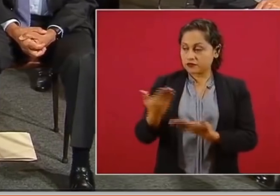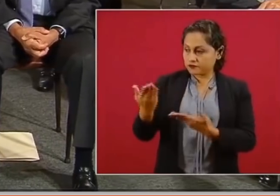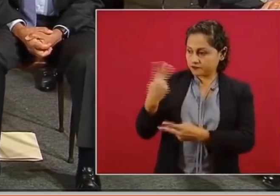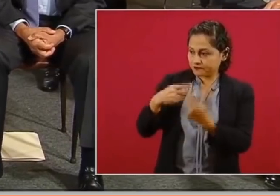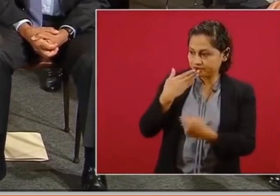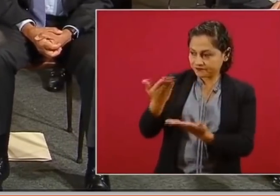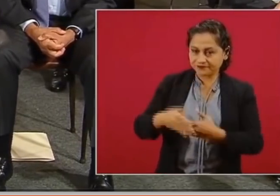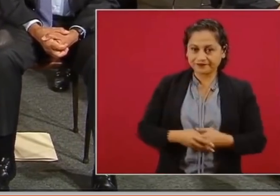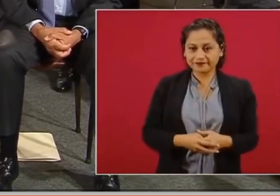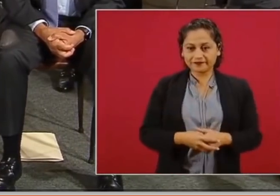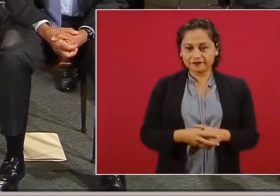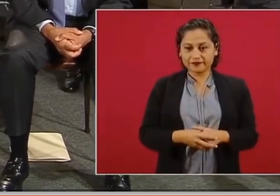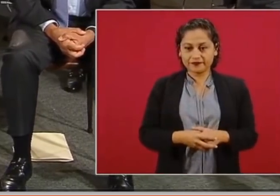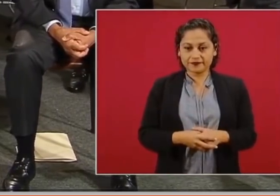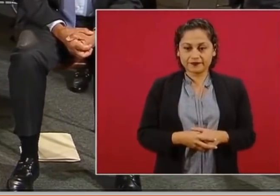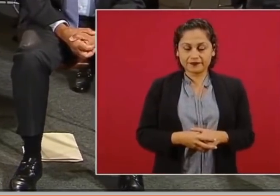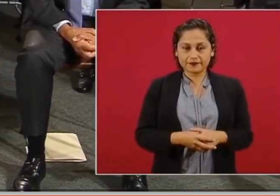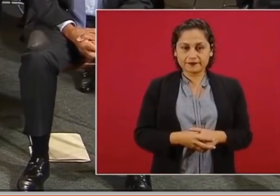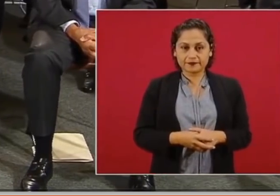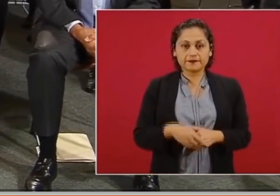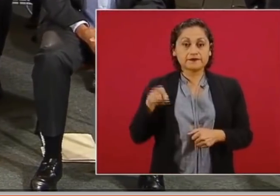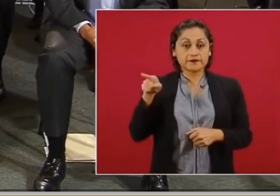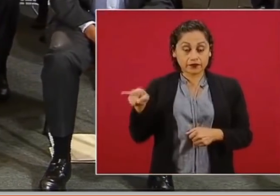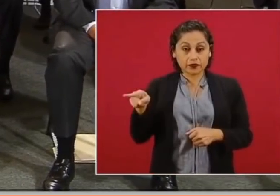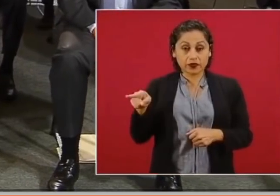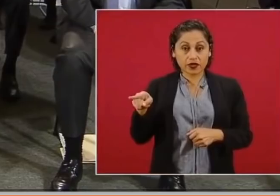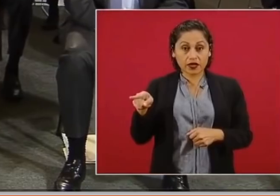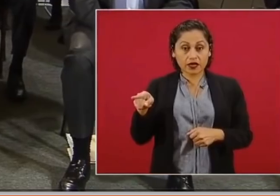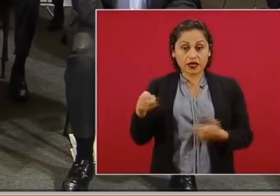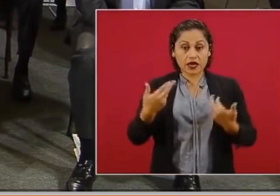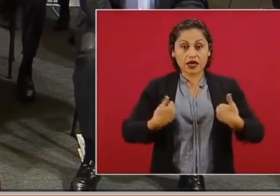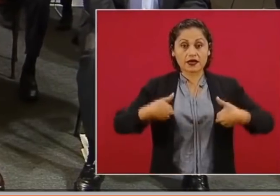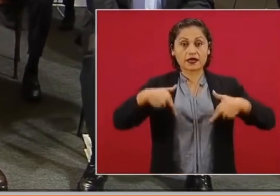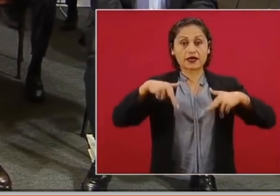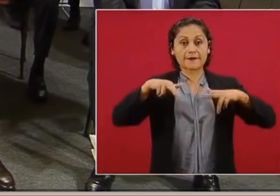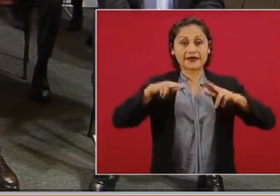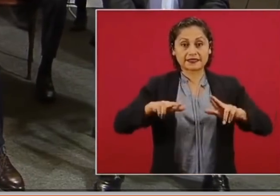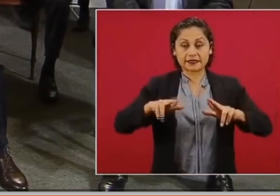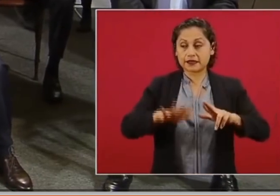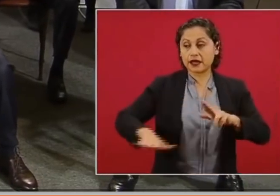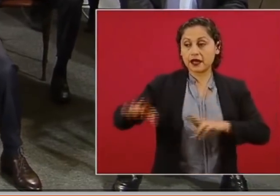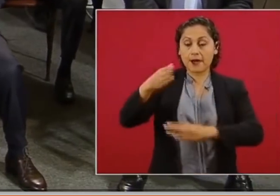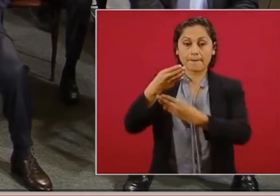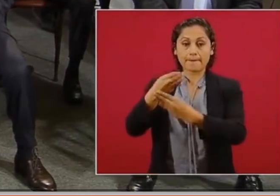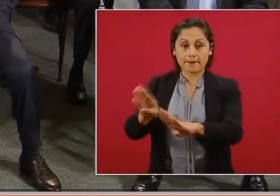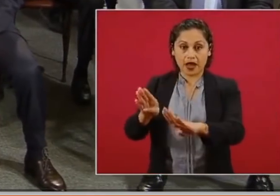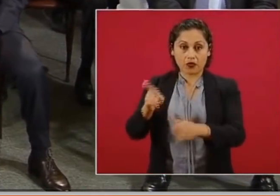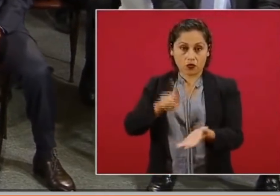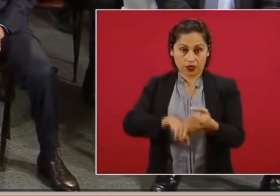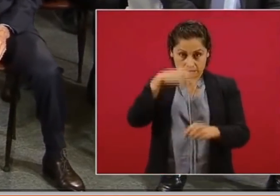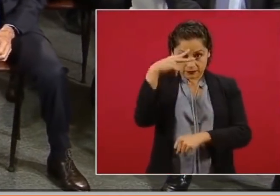bienvenido. Él representa a todos los bancos del